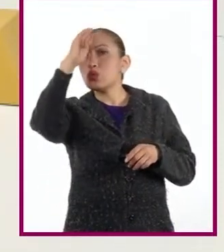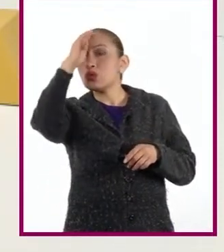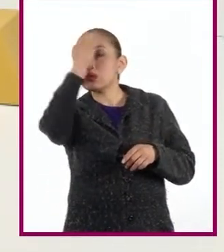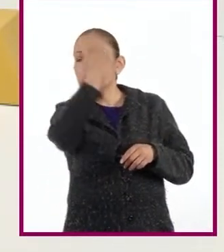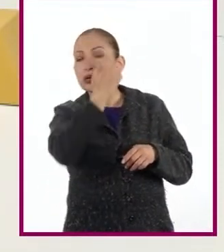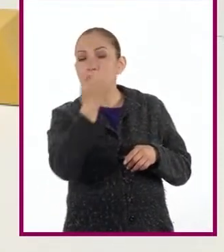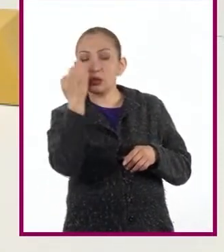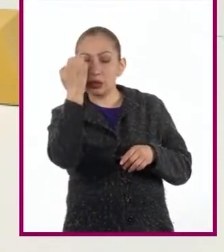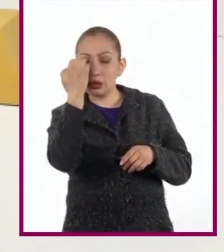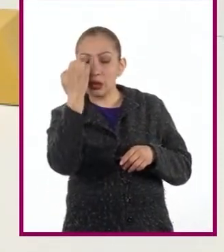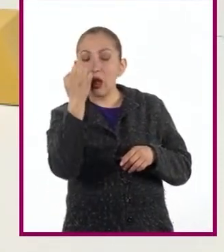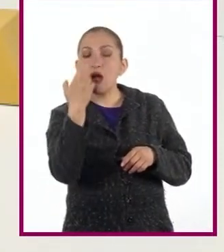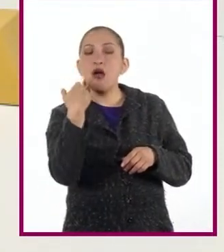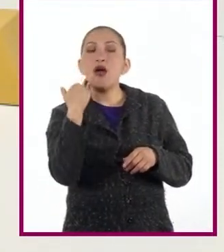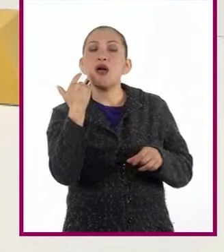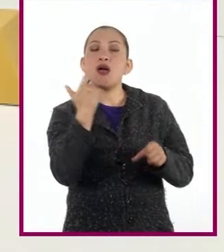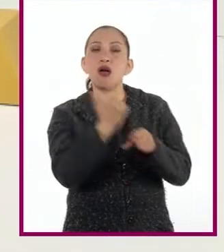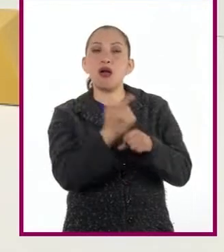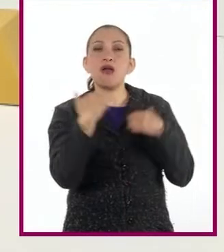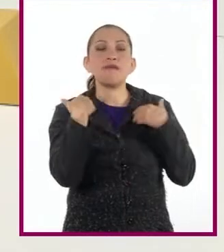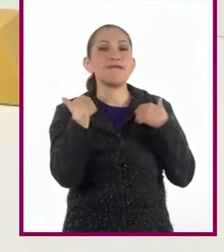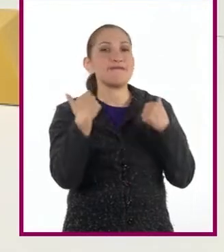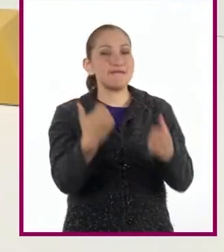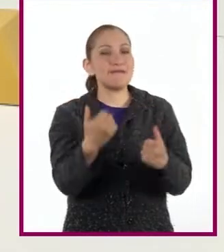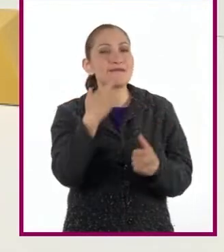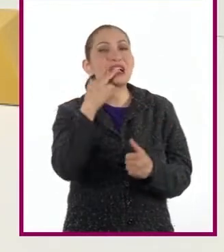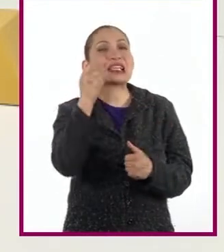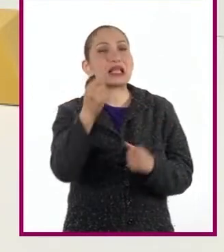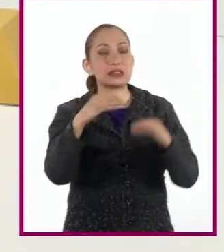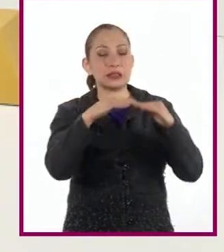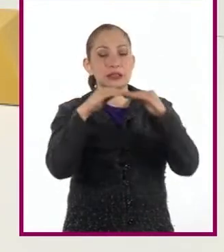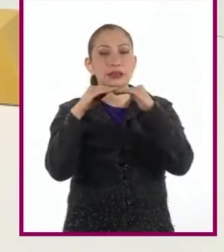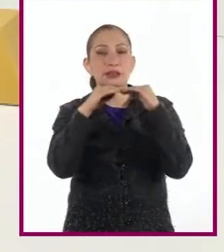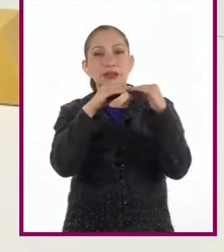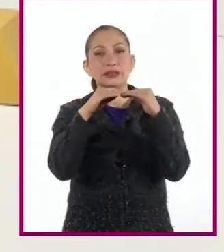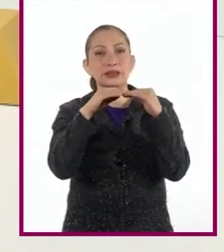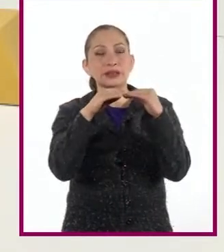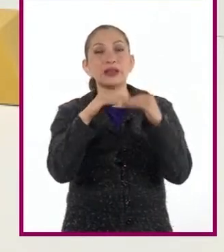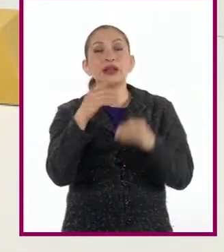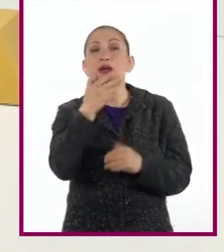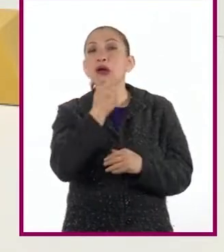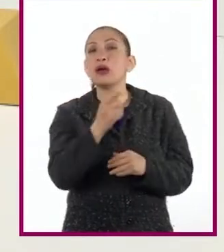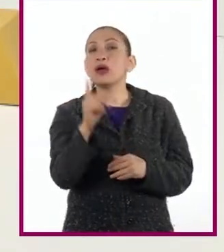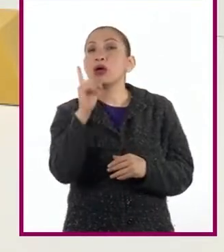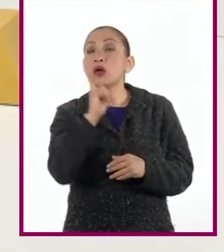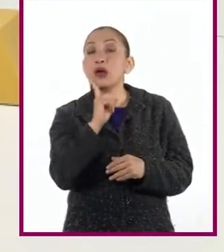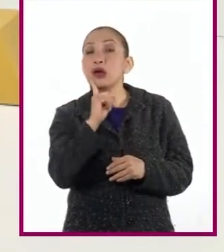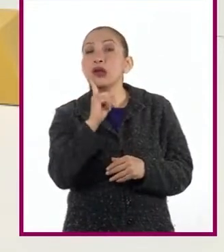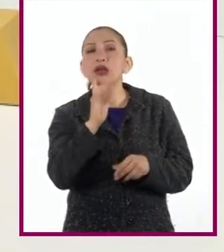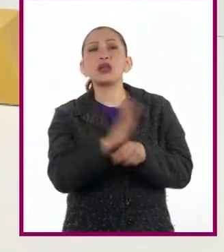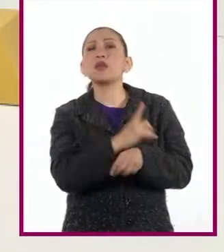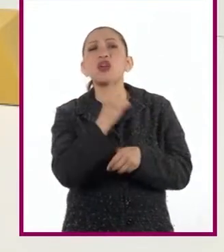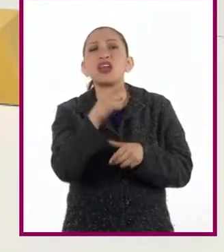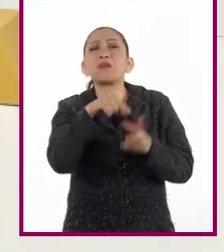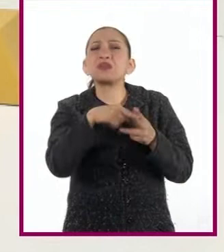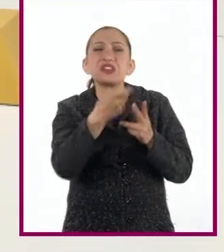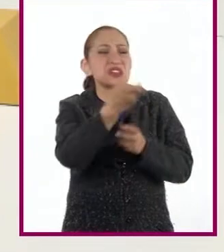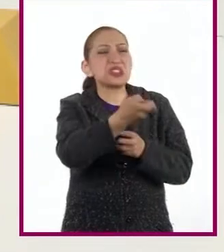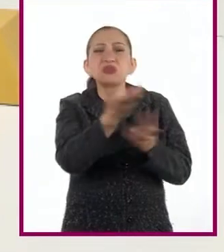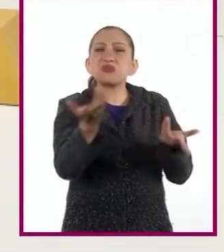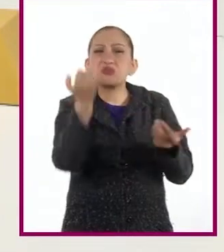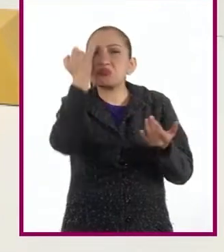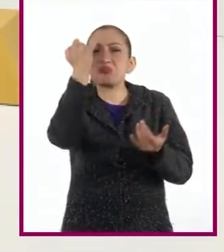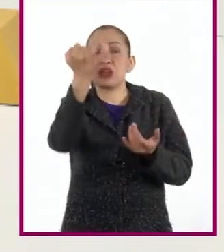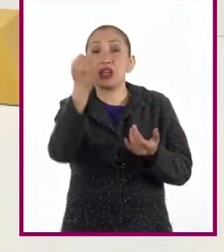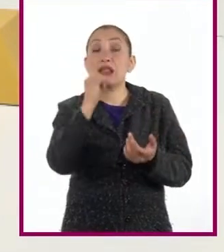y puedan tener elementos para comprender qué es la equidad de género y los motivos por los cuales surgió. También